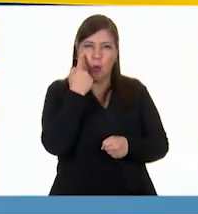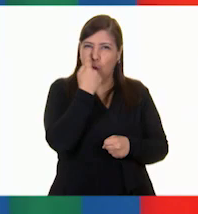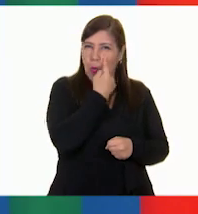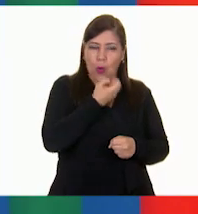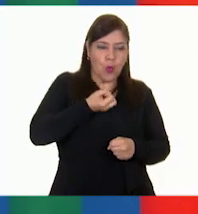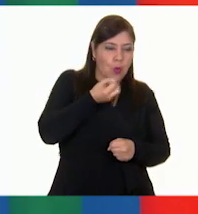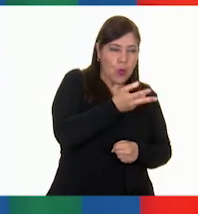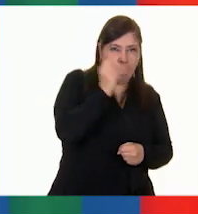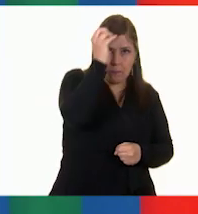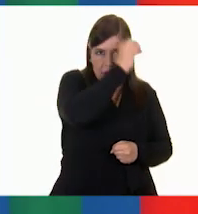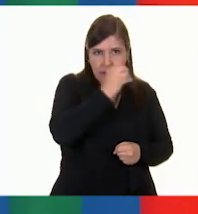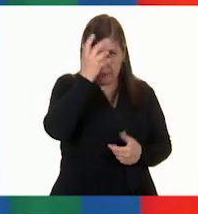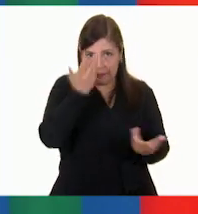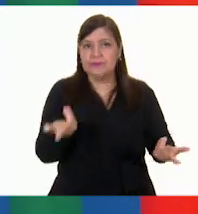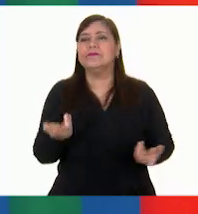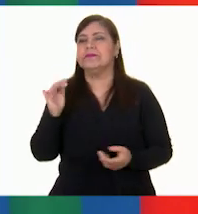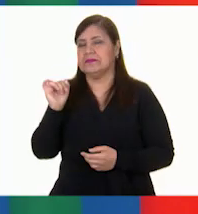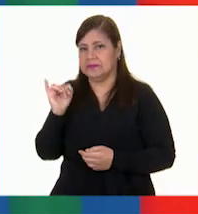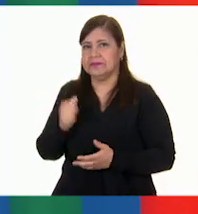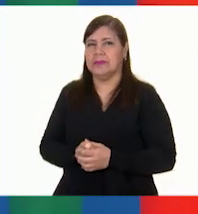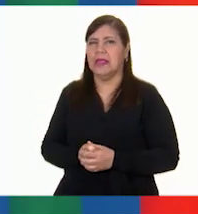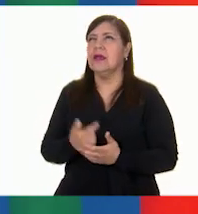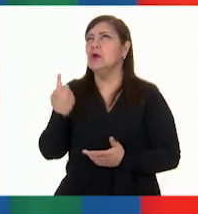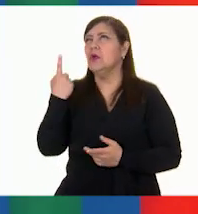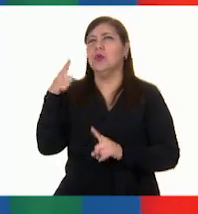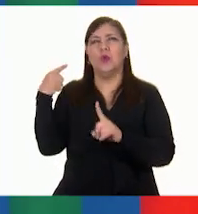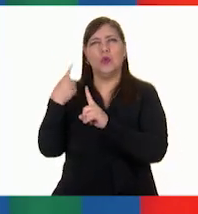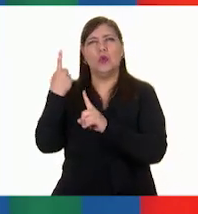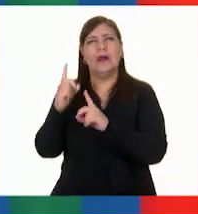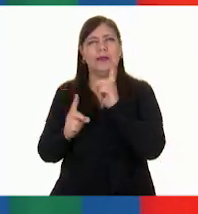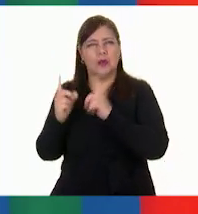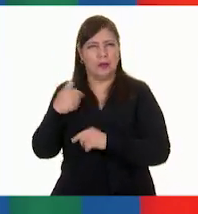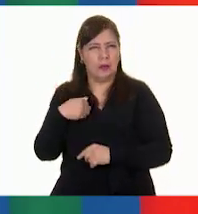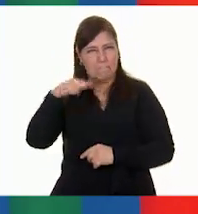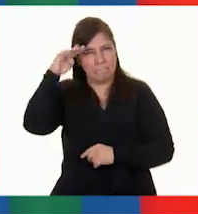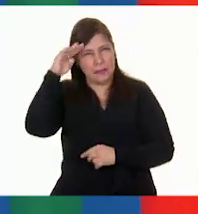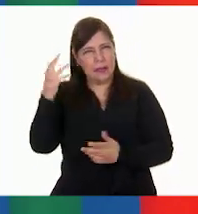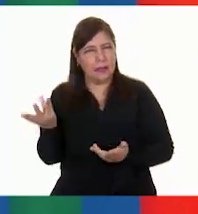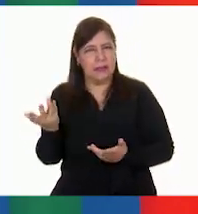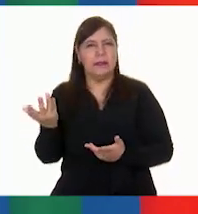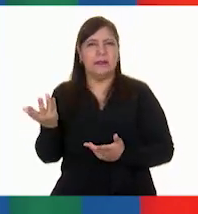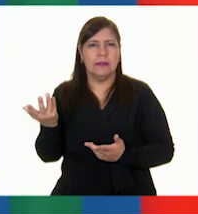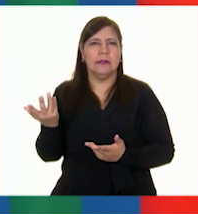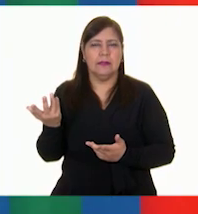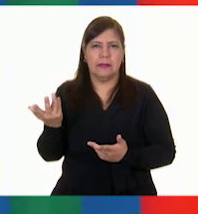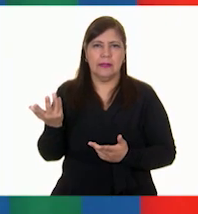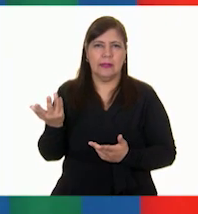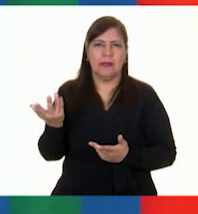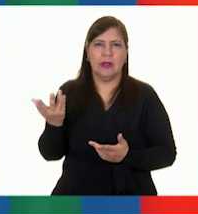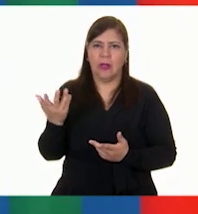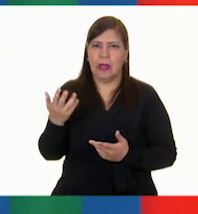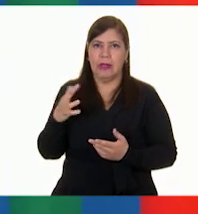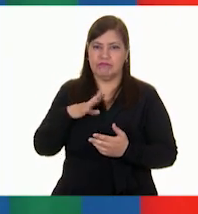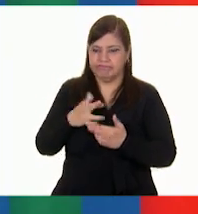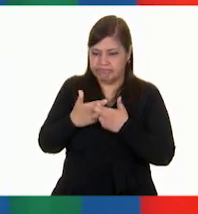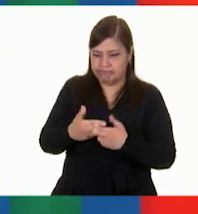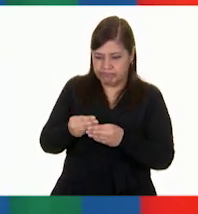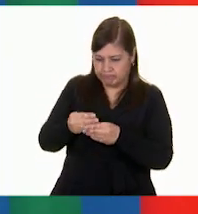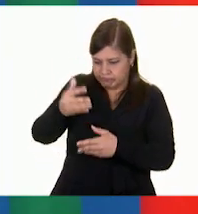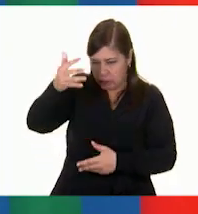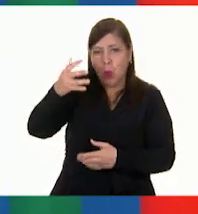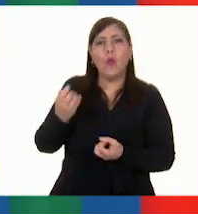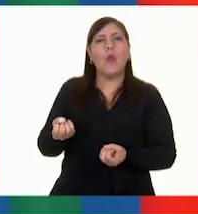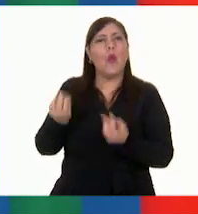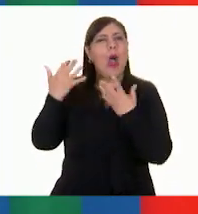es. Y por ejemplo, a mí una de las dudas que me surgía era de cuál debía ser la longitud de mi carta de opinión. Y